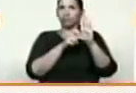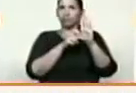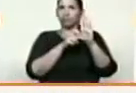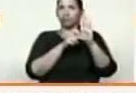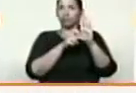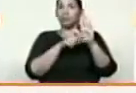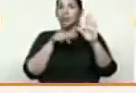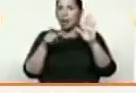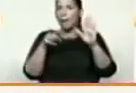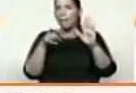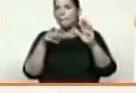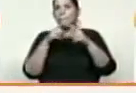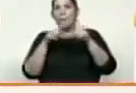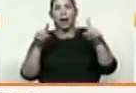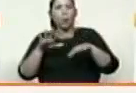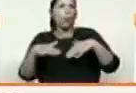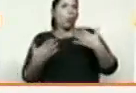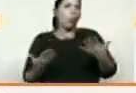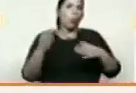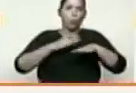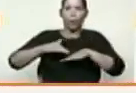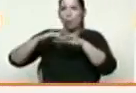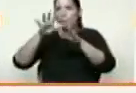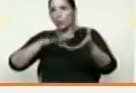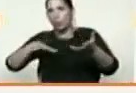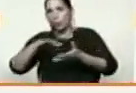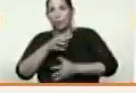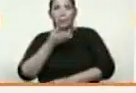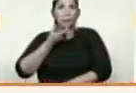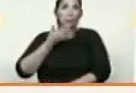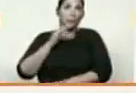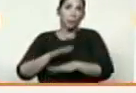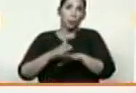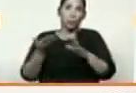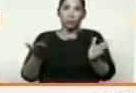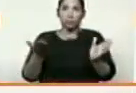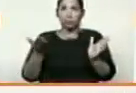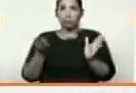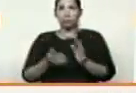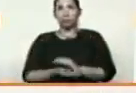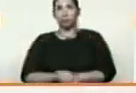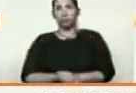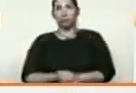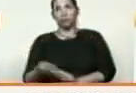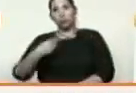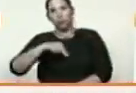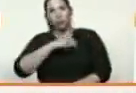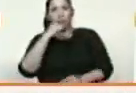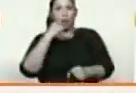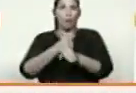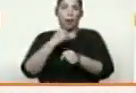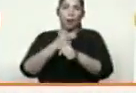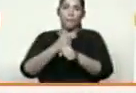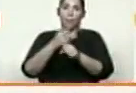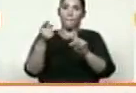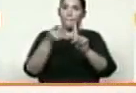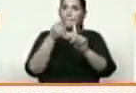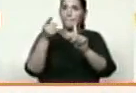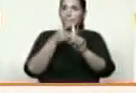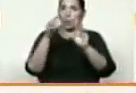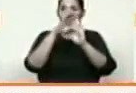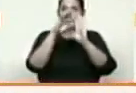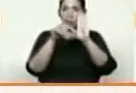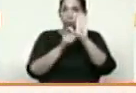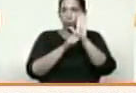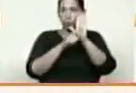casos. Porque quizás quienes trabajamos en la primera Constitución de la